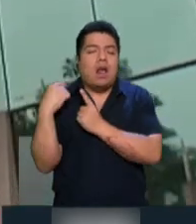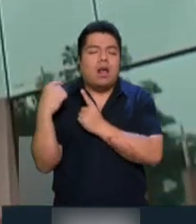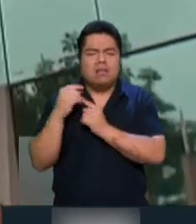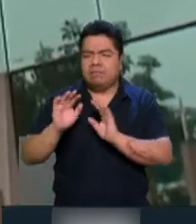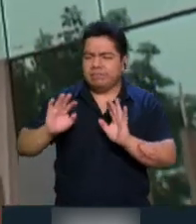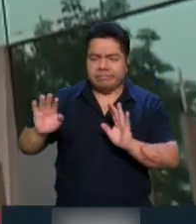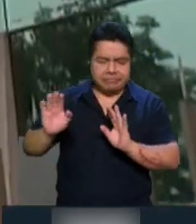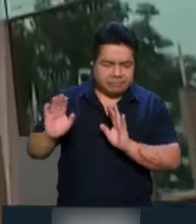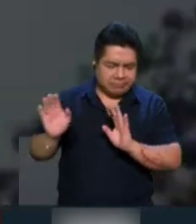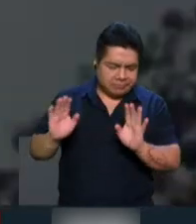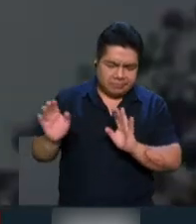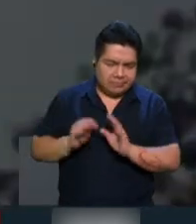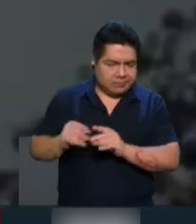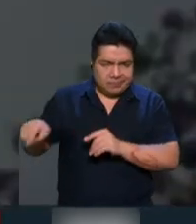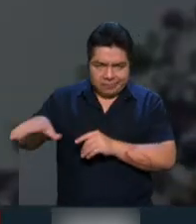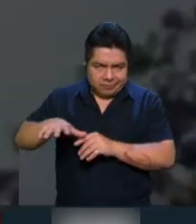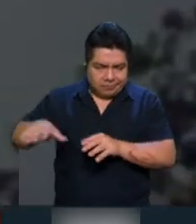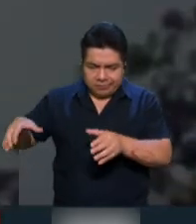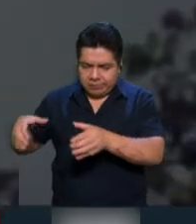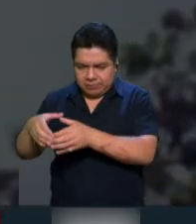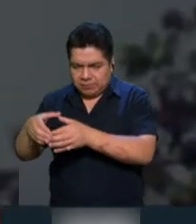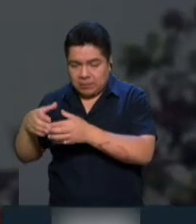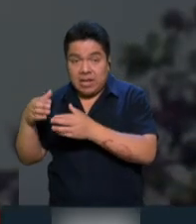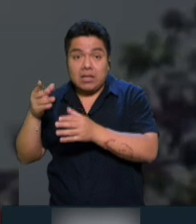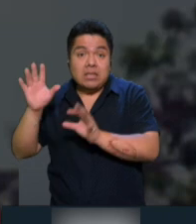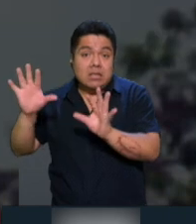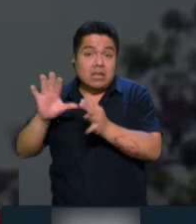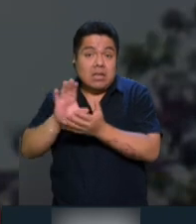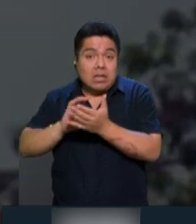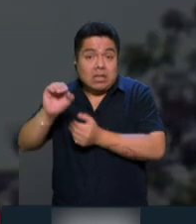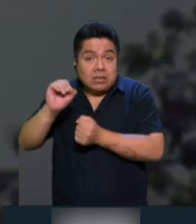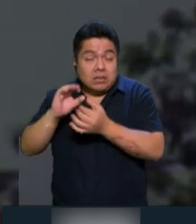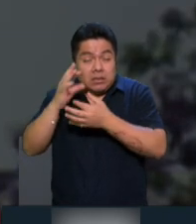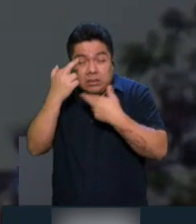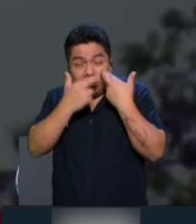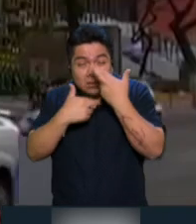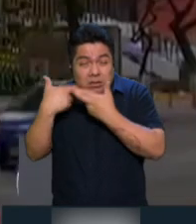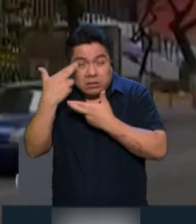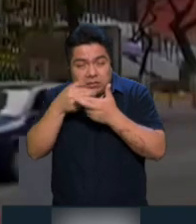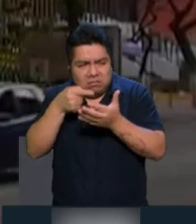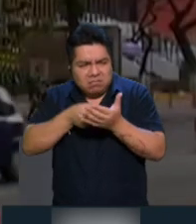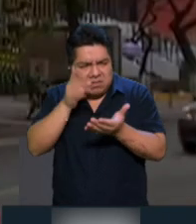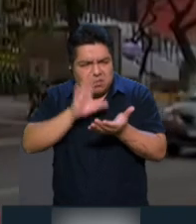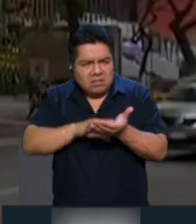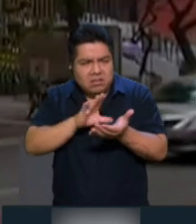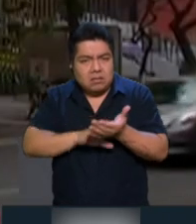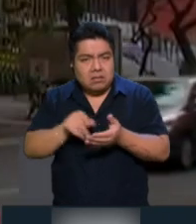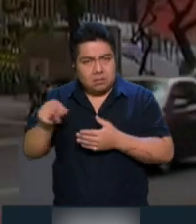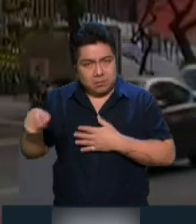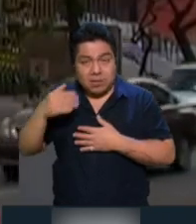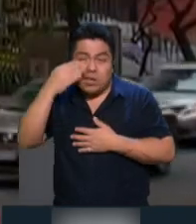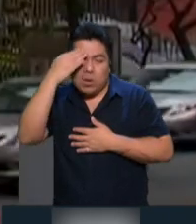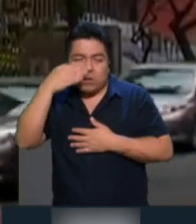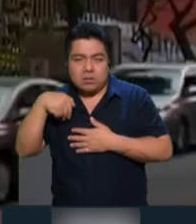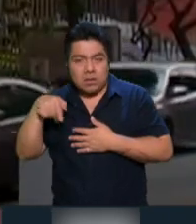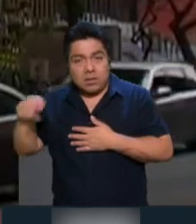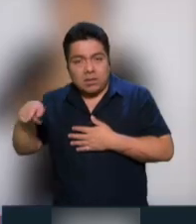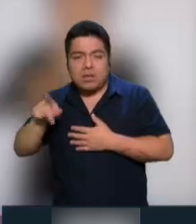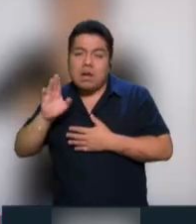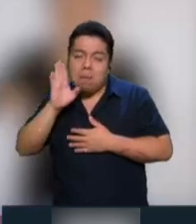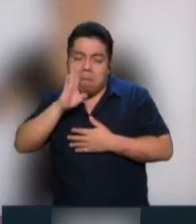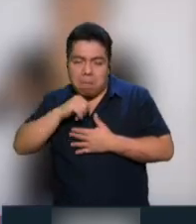y mencionó que las y los ministros que avalaron revisar la constitucionalidad de la Constitución son conscientes de que están haciendo